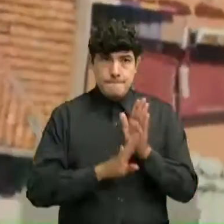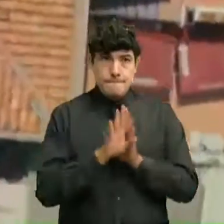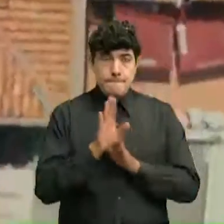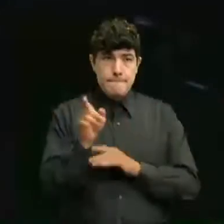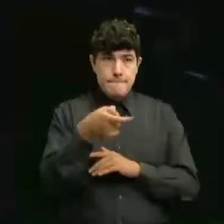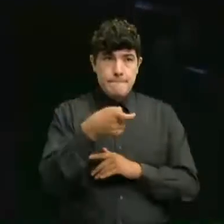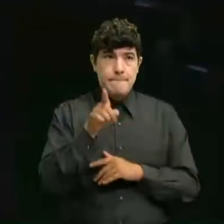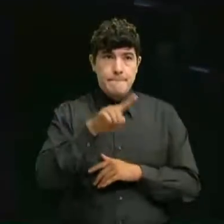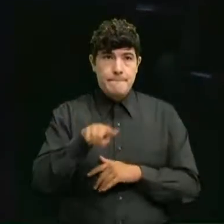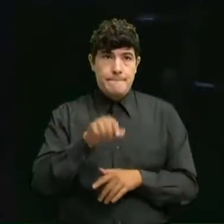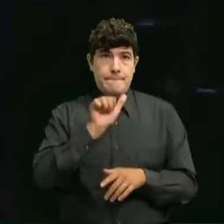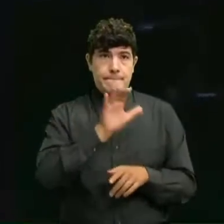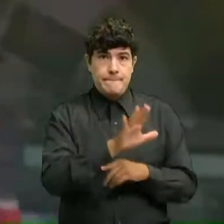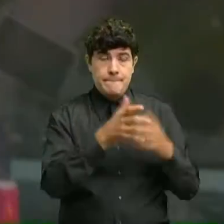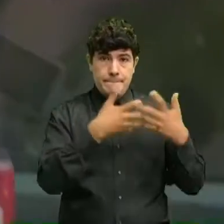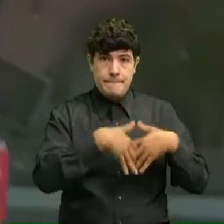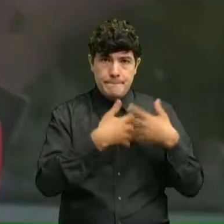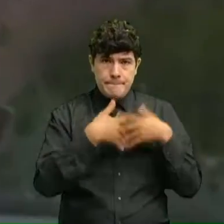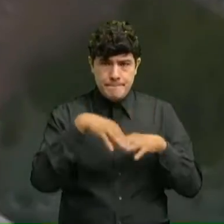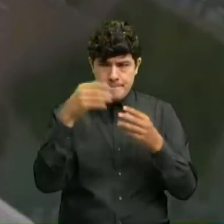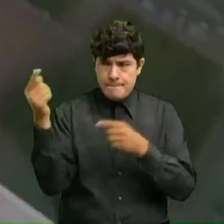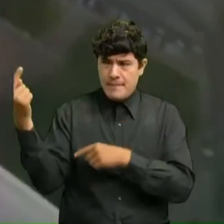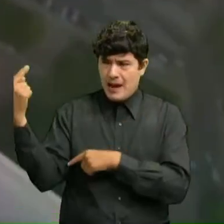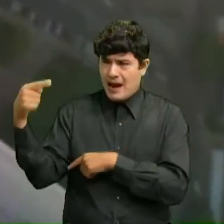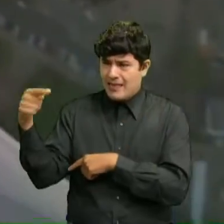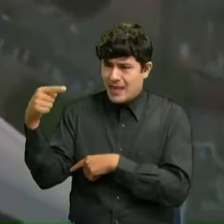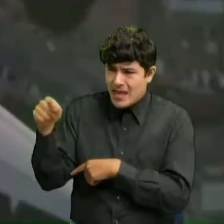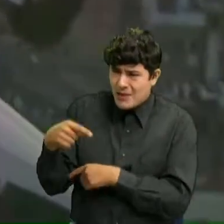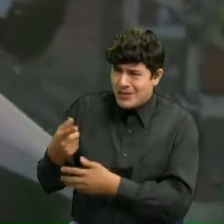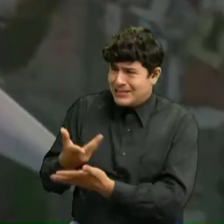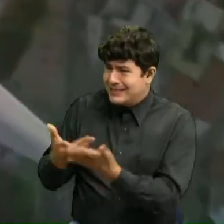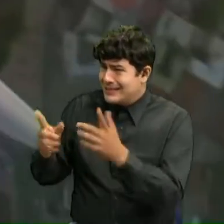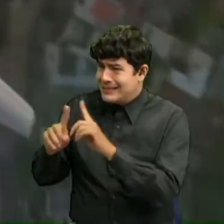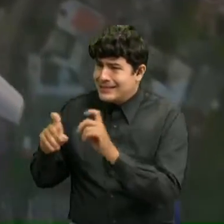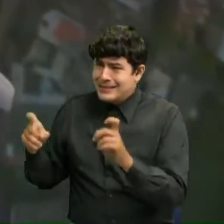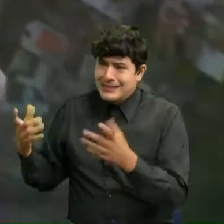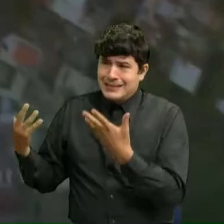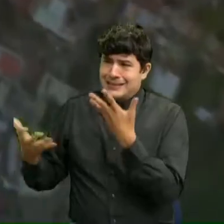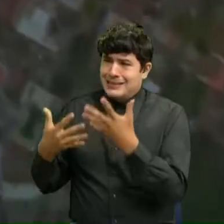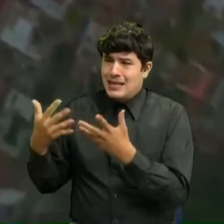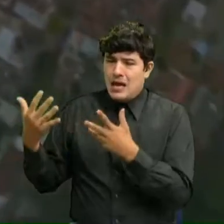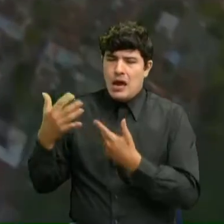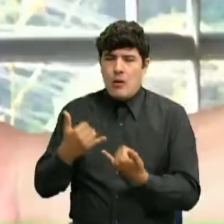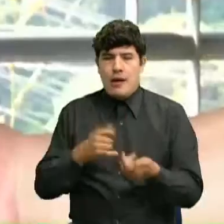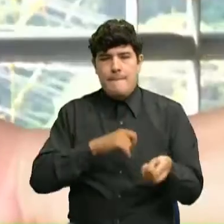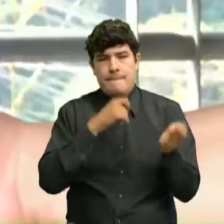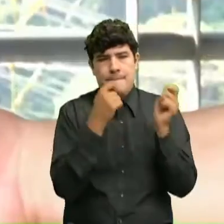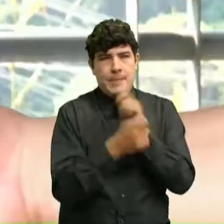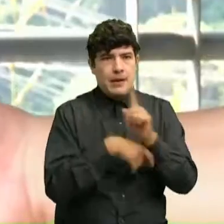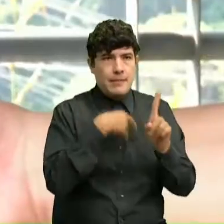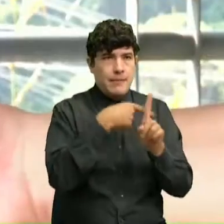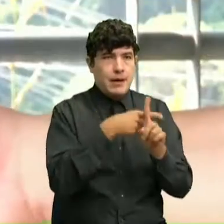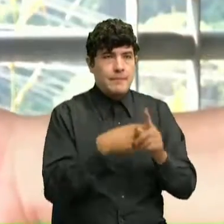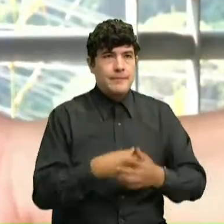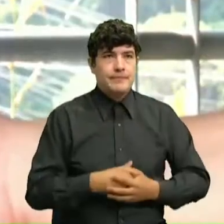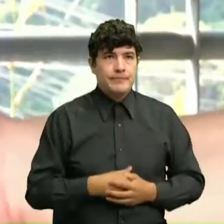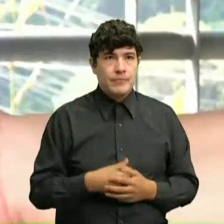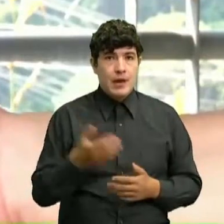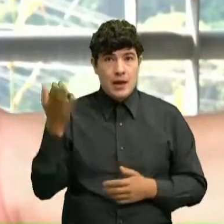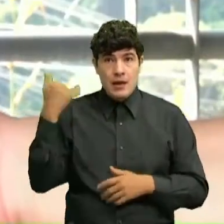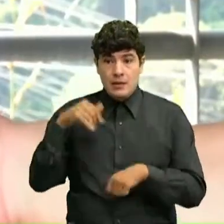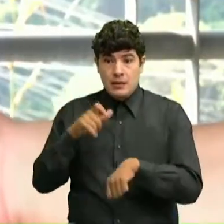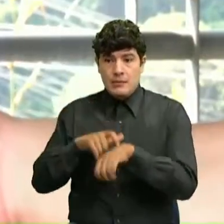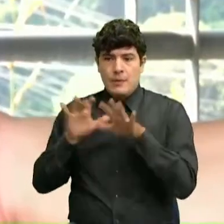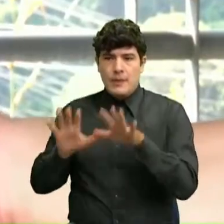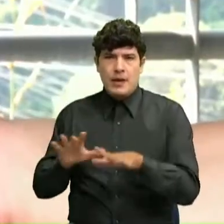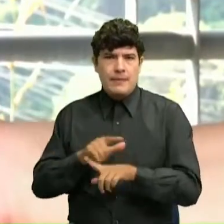es una de estas empresas que han sido resilientes en medio de la pandemia. Llegó el tema retador de la pandemia, nos tocó suspender un tiempo